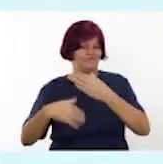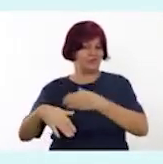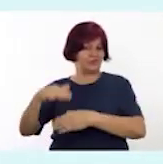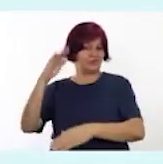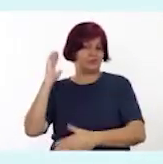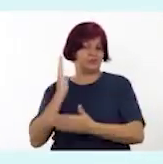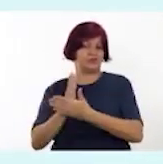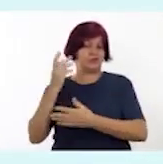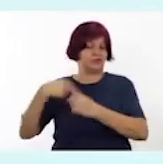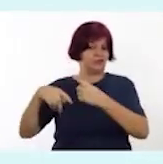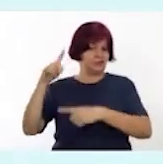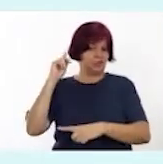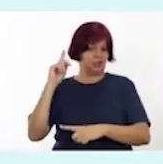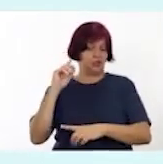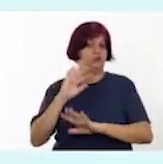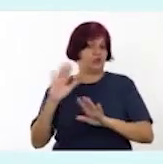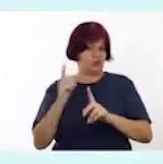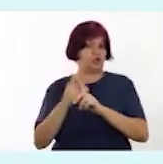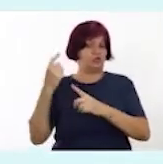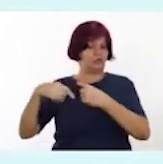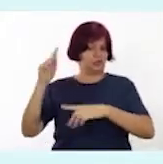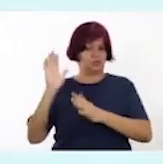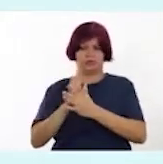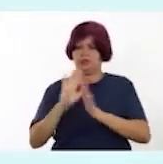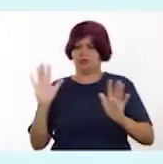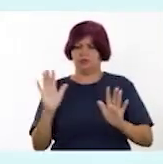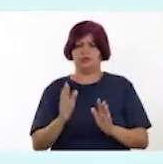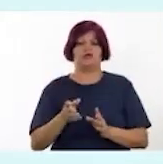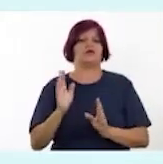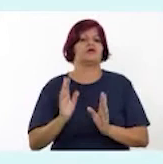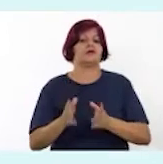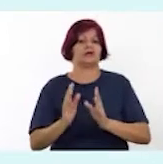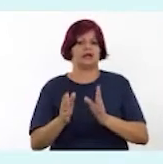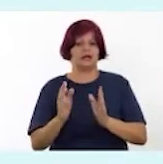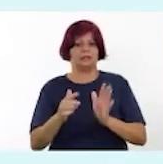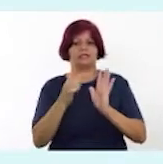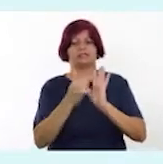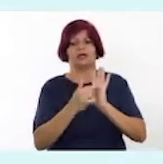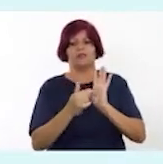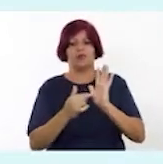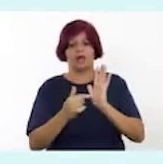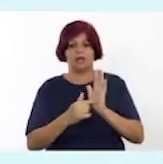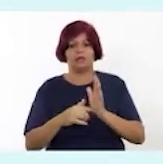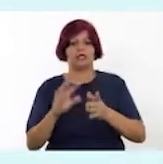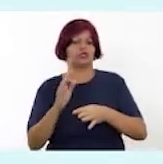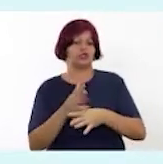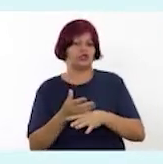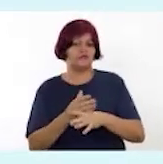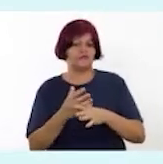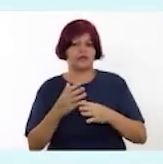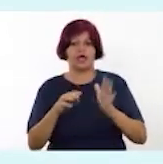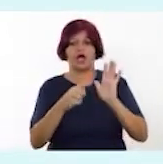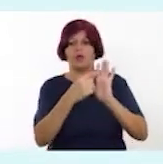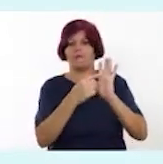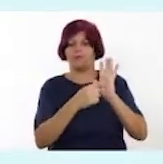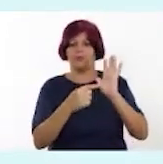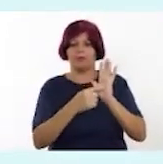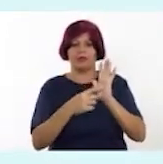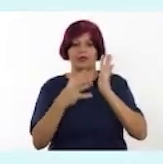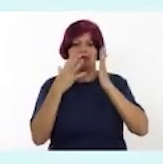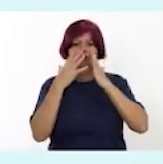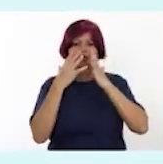también en el encuentro anterior y donde repasamos elementos, conceptos, propiedades que son